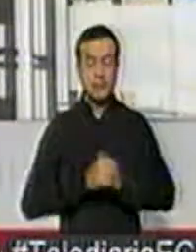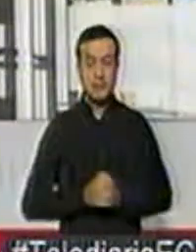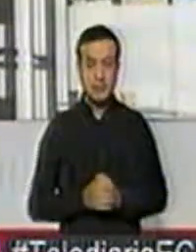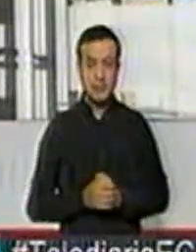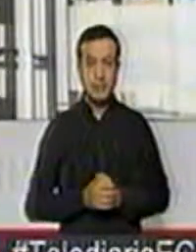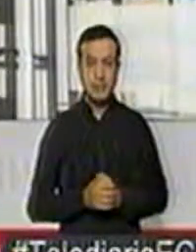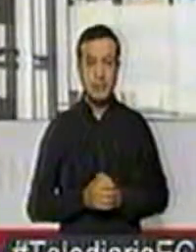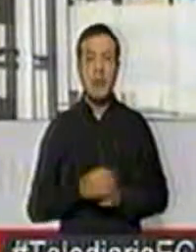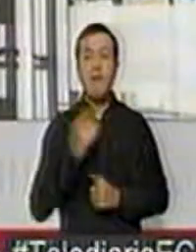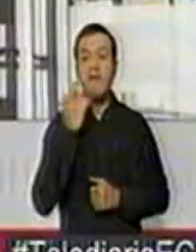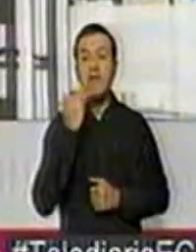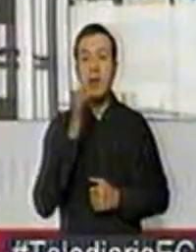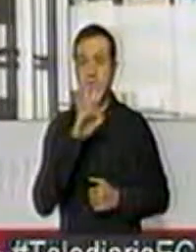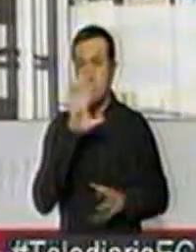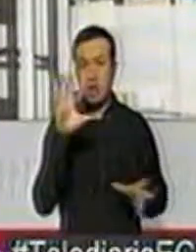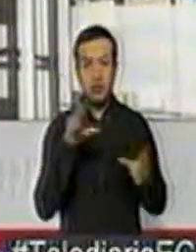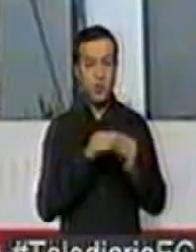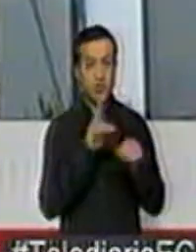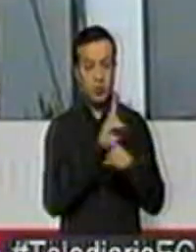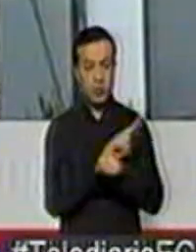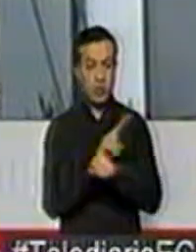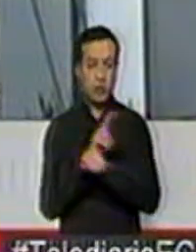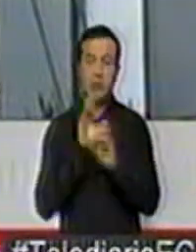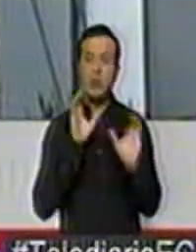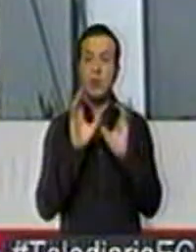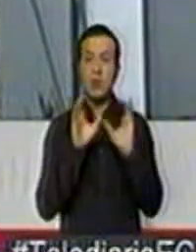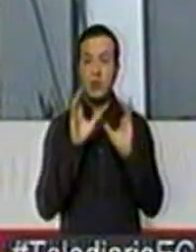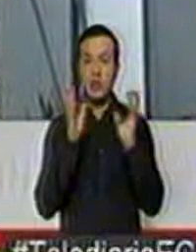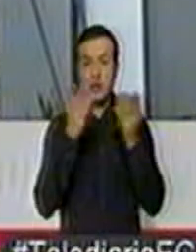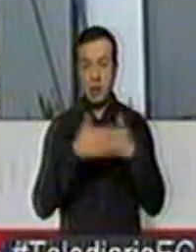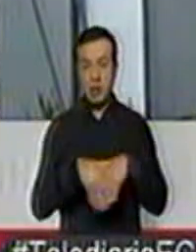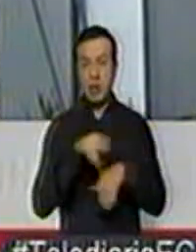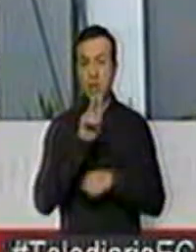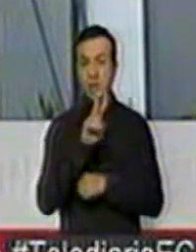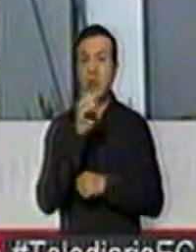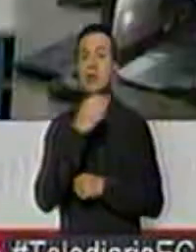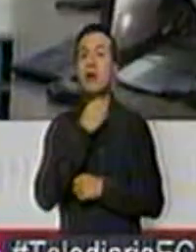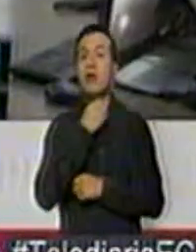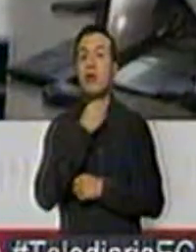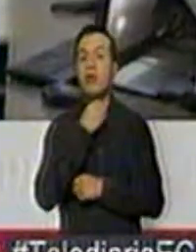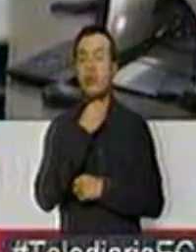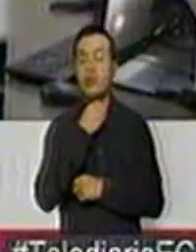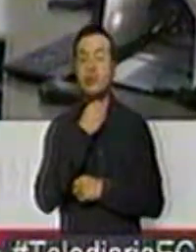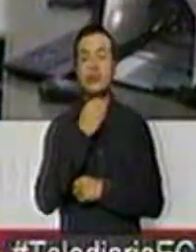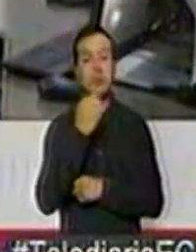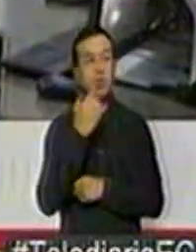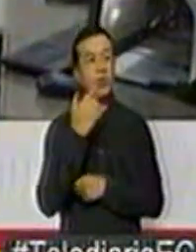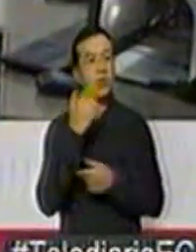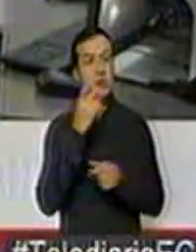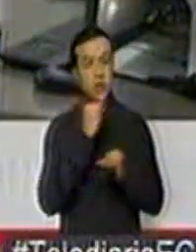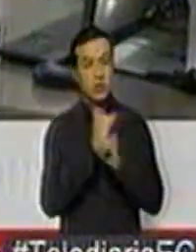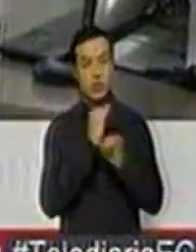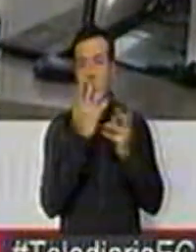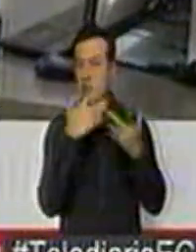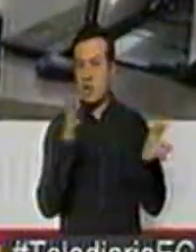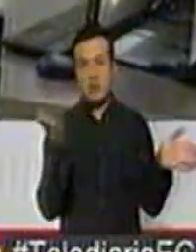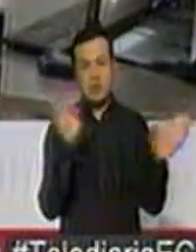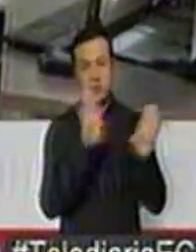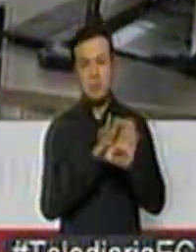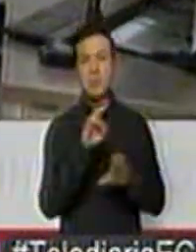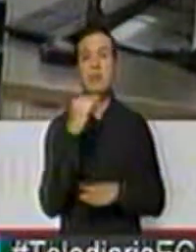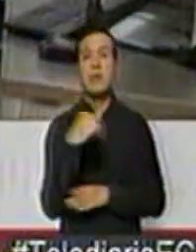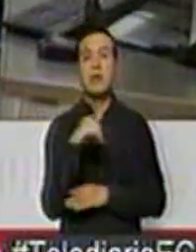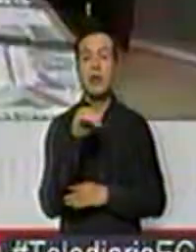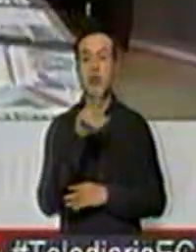Aunque el plazo para desmontar la Superintendencia de Comunicación vencía el 20 de agosto, la liquidación de esta entidad se concretó este